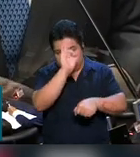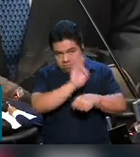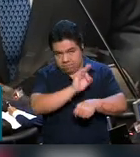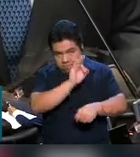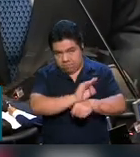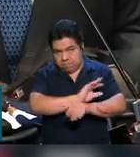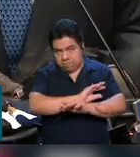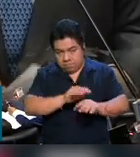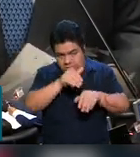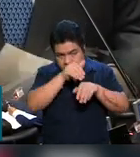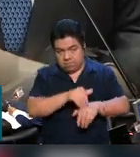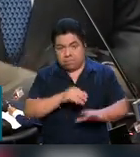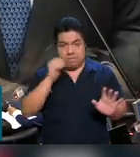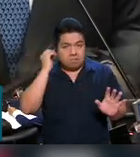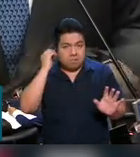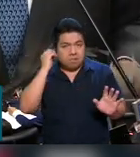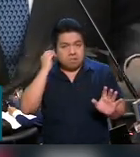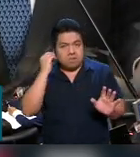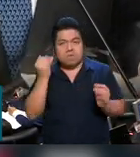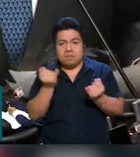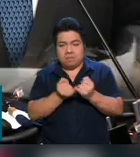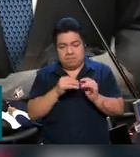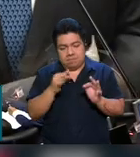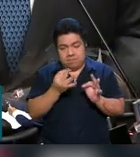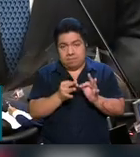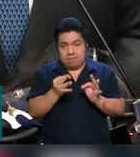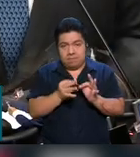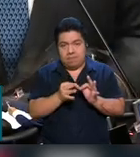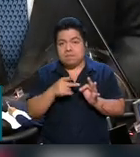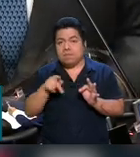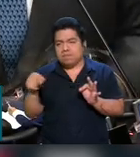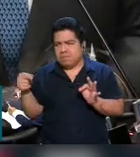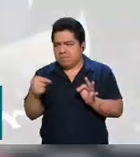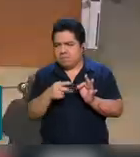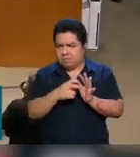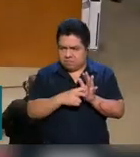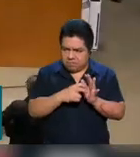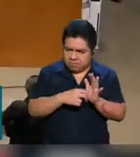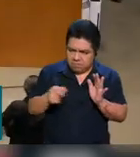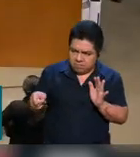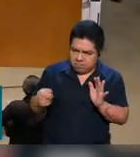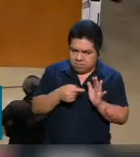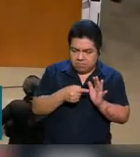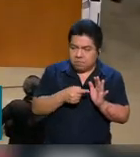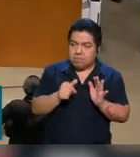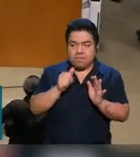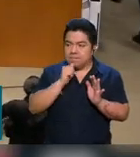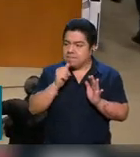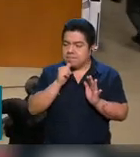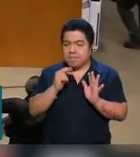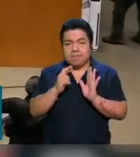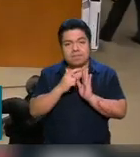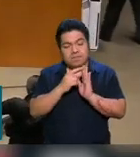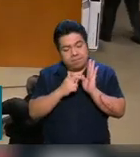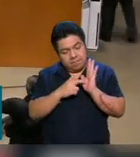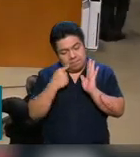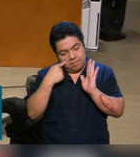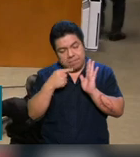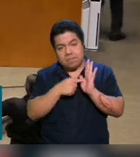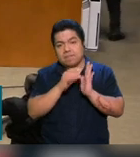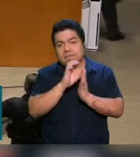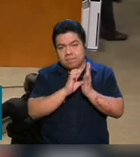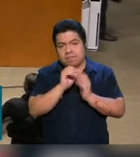la interpretación y aplicación de esta, pero no su modificación. porque las normas que componen la